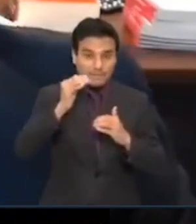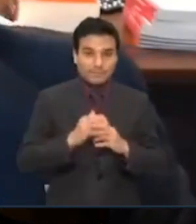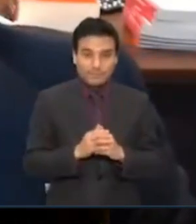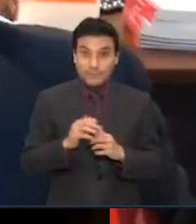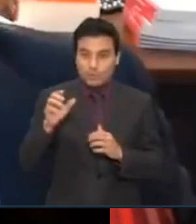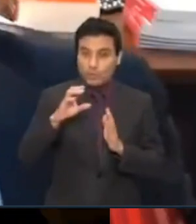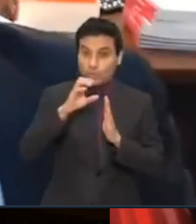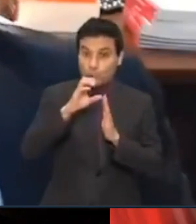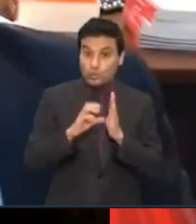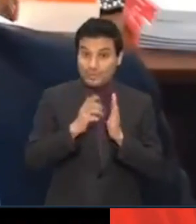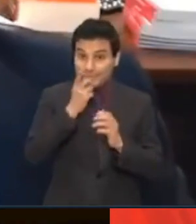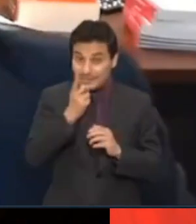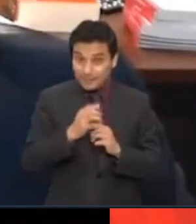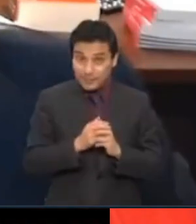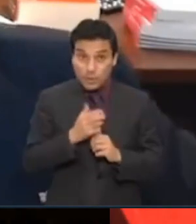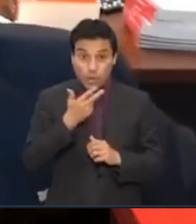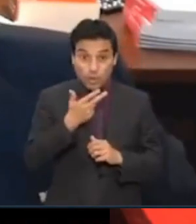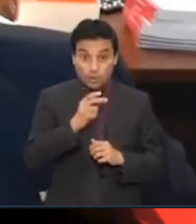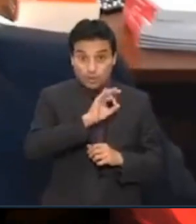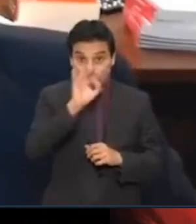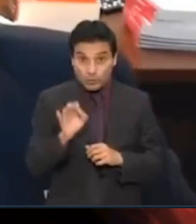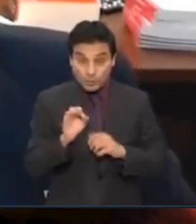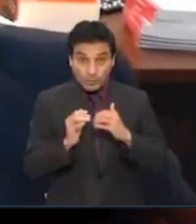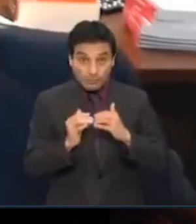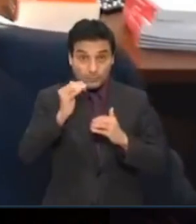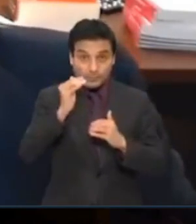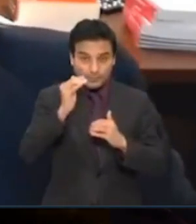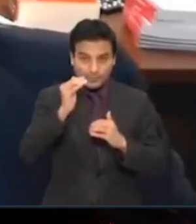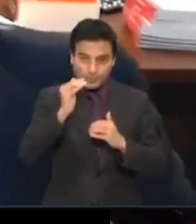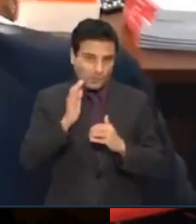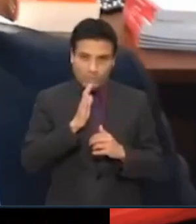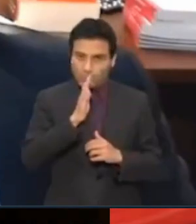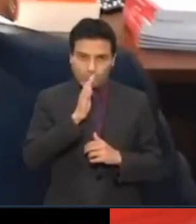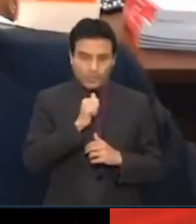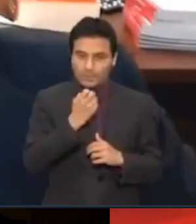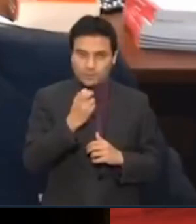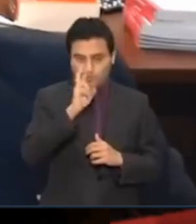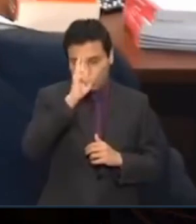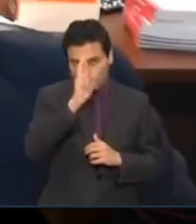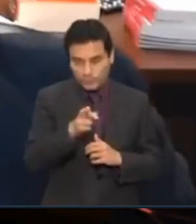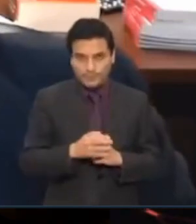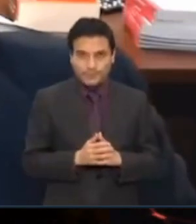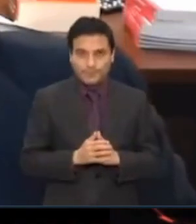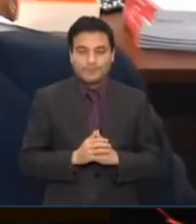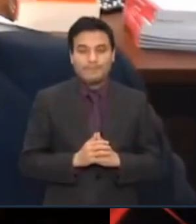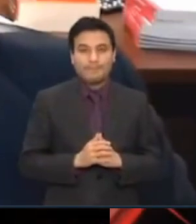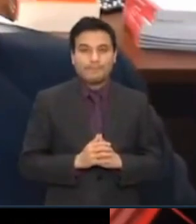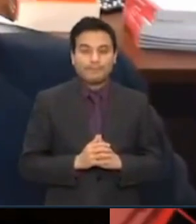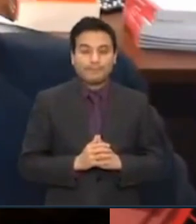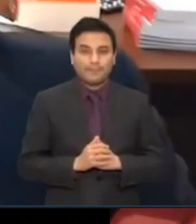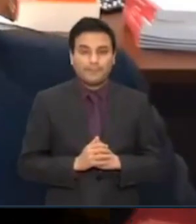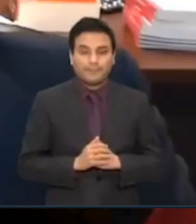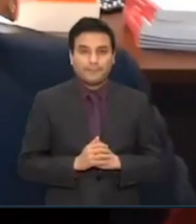a la Constitución, puede exceder del 8% de proporción de diputaciones respecto del porcentaje de votos obtenido por un